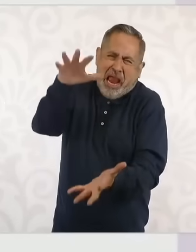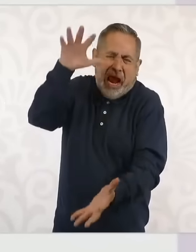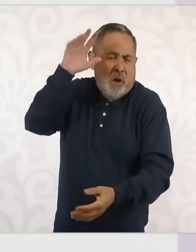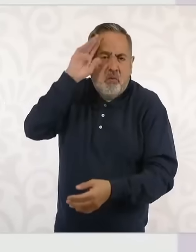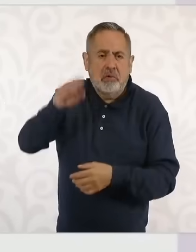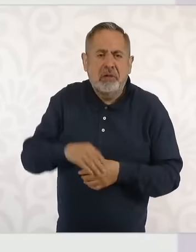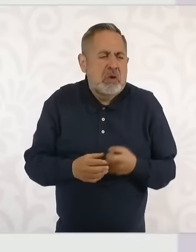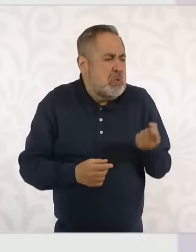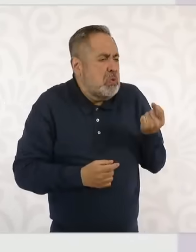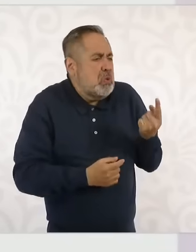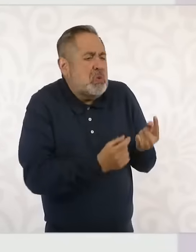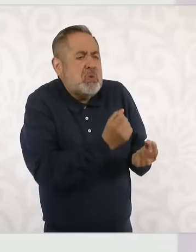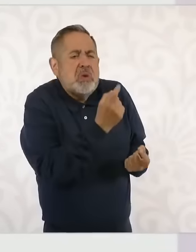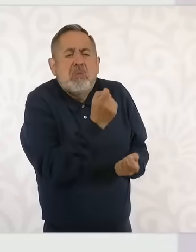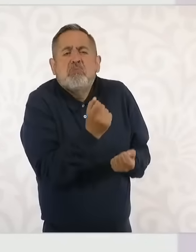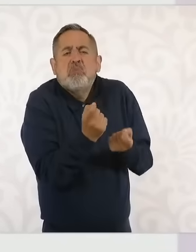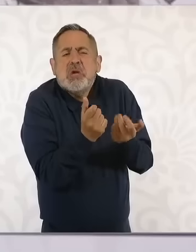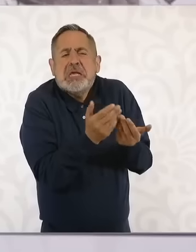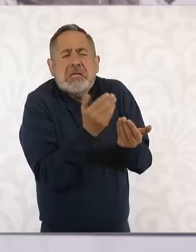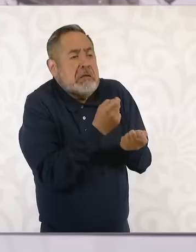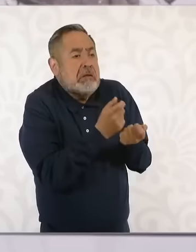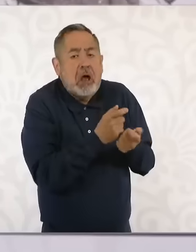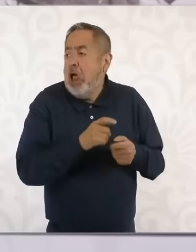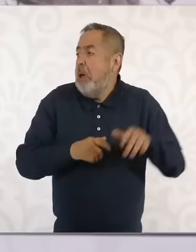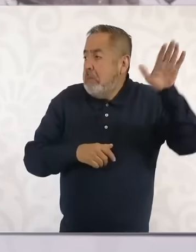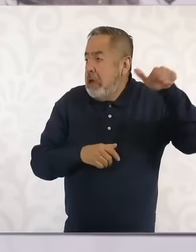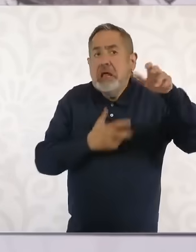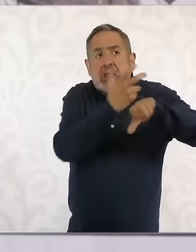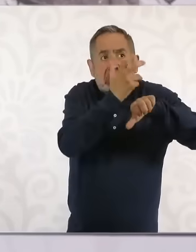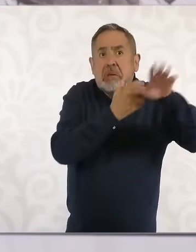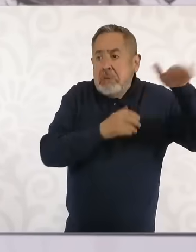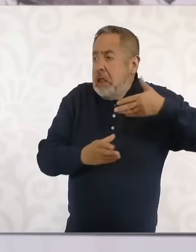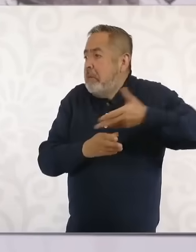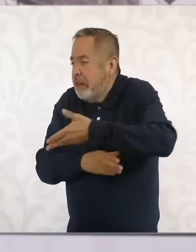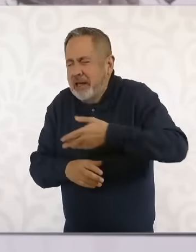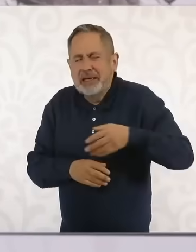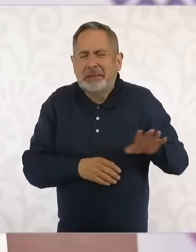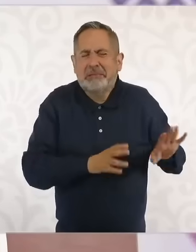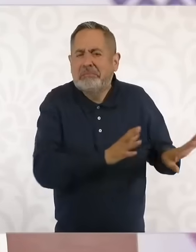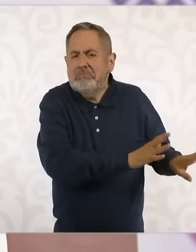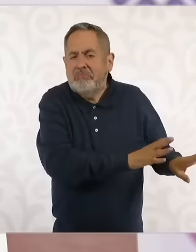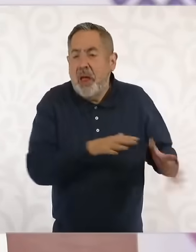muy pocos los que buscan el intervencionismo de fuera.